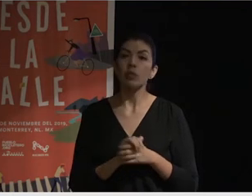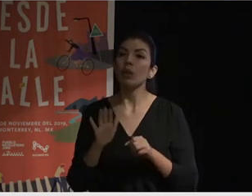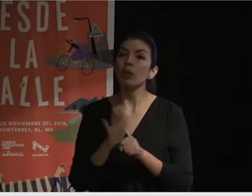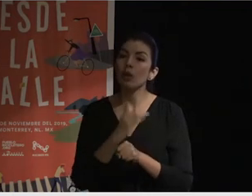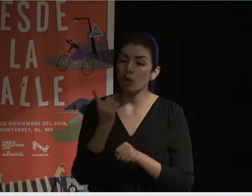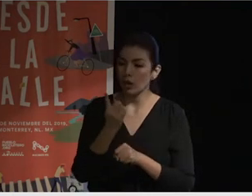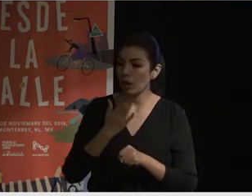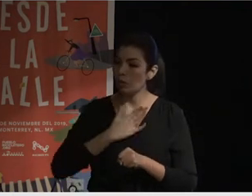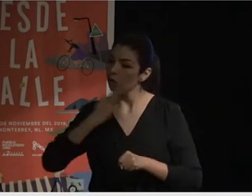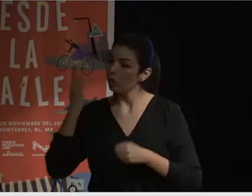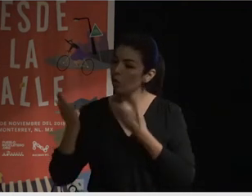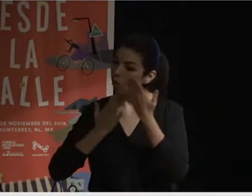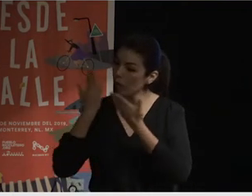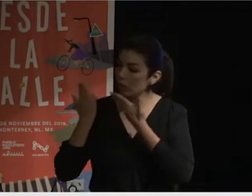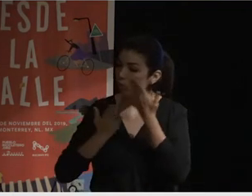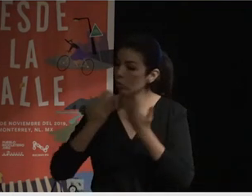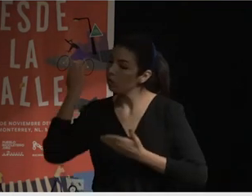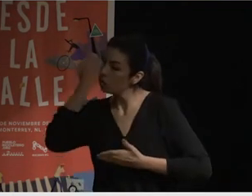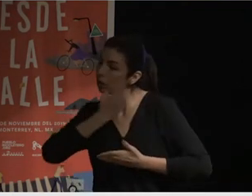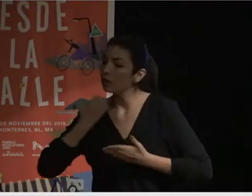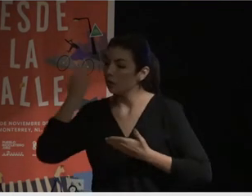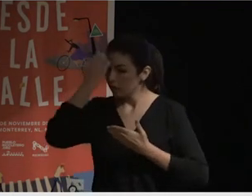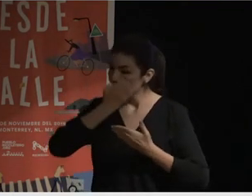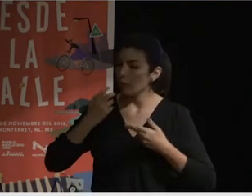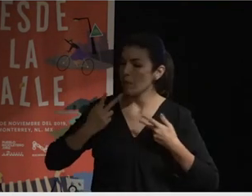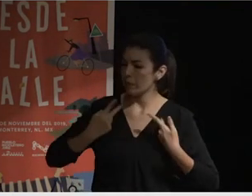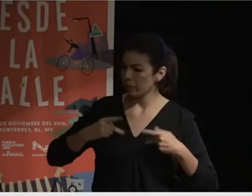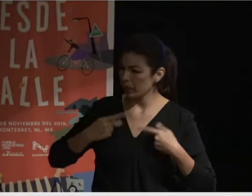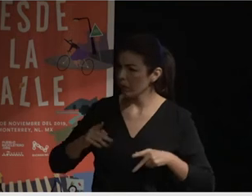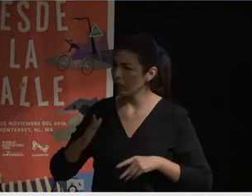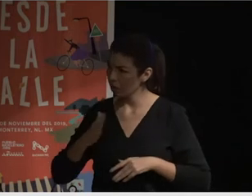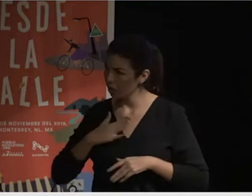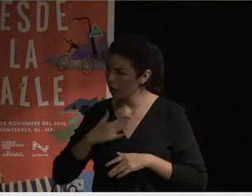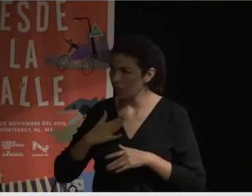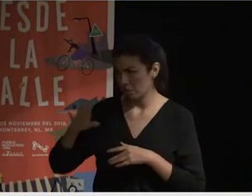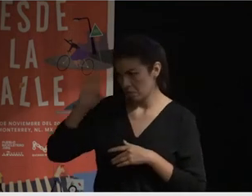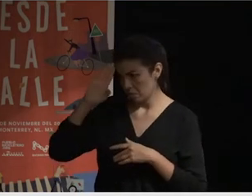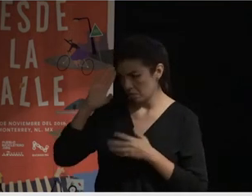hay que también haberse analizado bastante uno mismo, un socioanálisis, digamos.